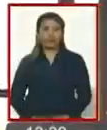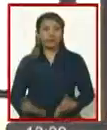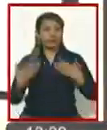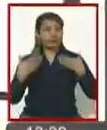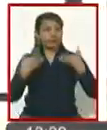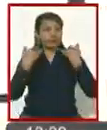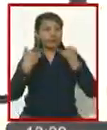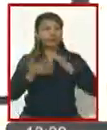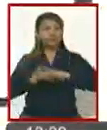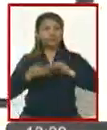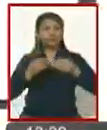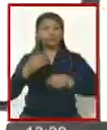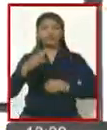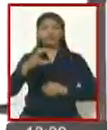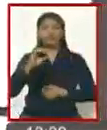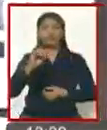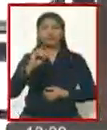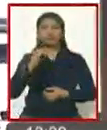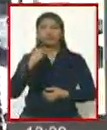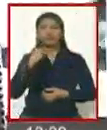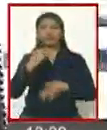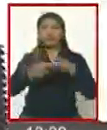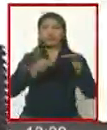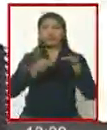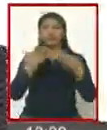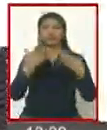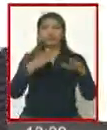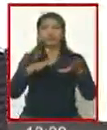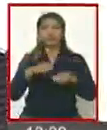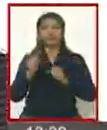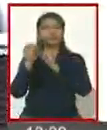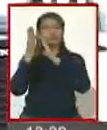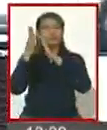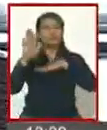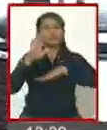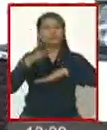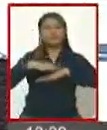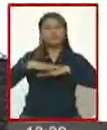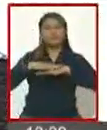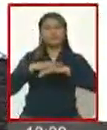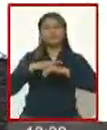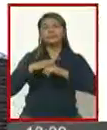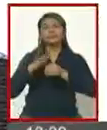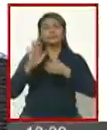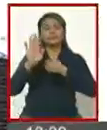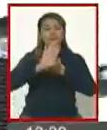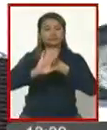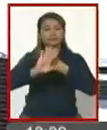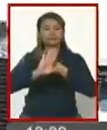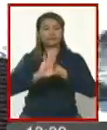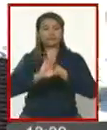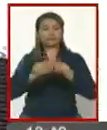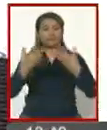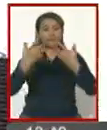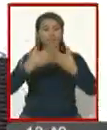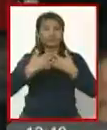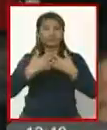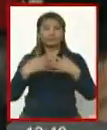Tenemos más información. En la Central Obrera Departamental se realizó un foro sobre seguridad industrial y salud